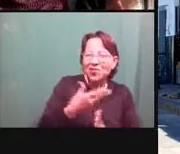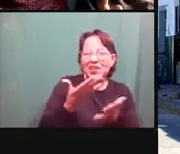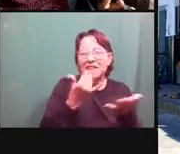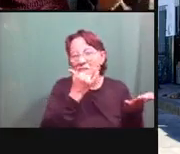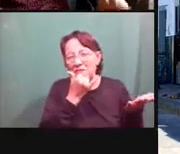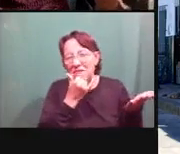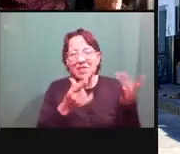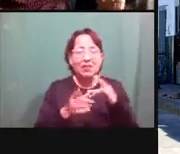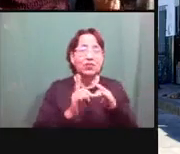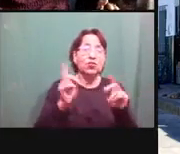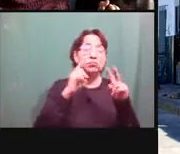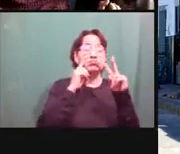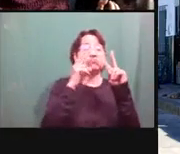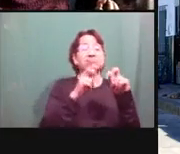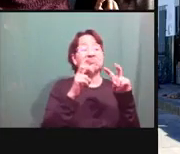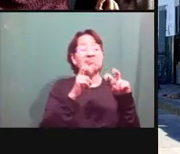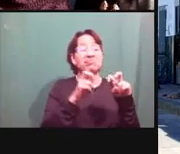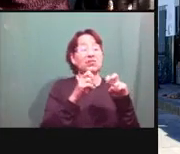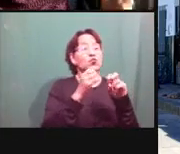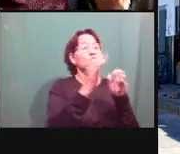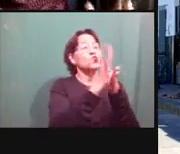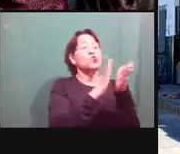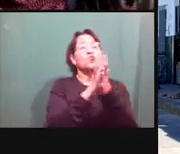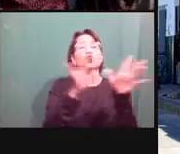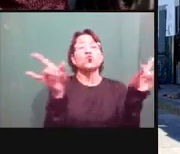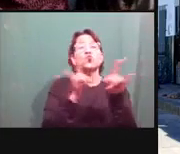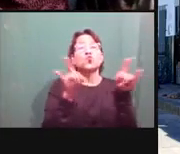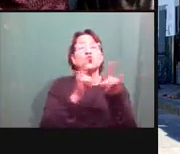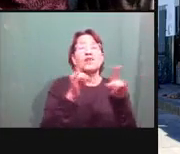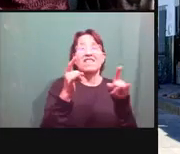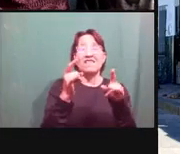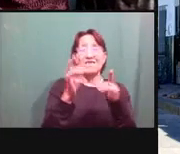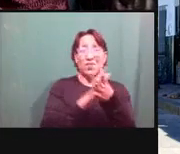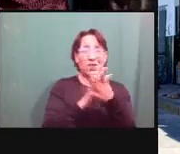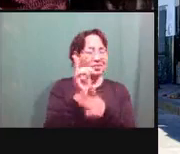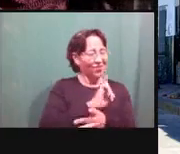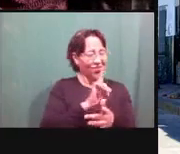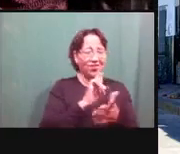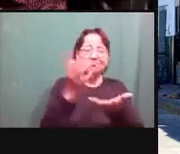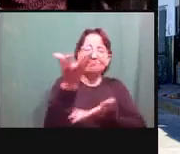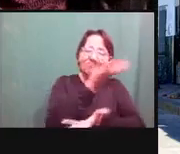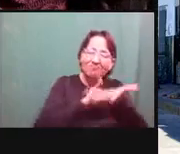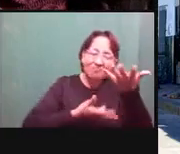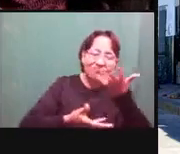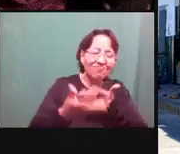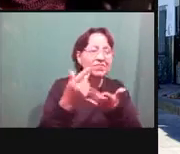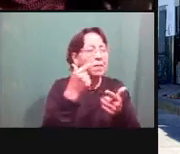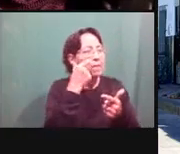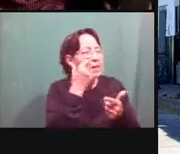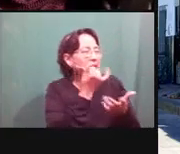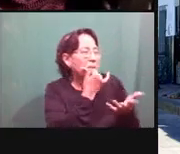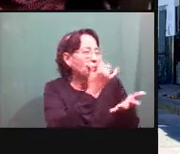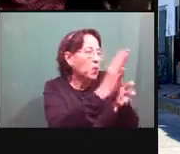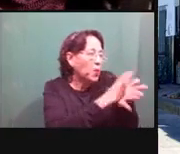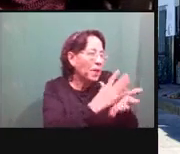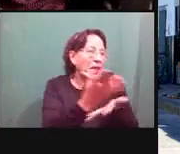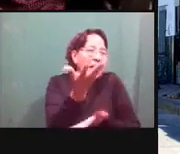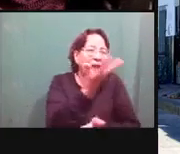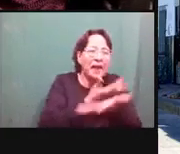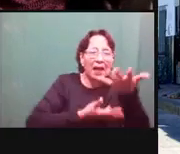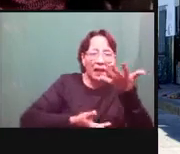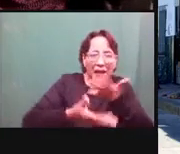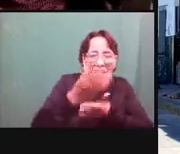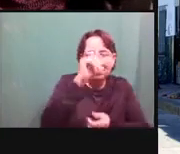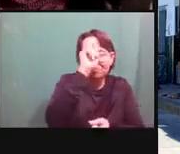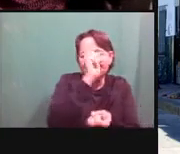de investigación y absorber información, sino más de compartir, de donde se genera una interlocución con la diversidad